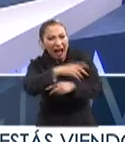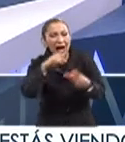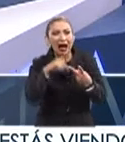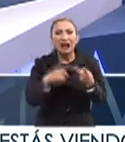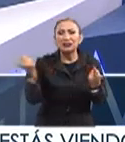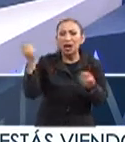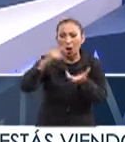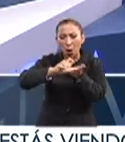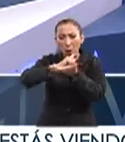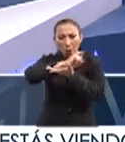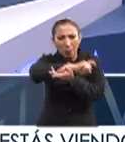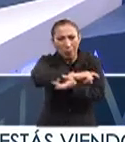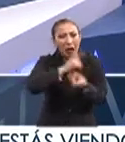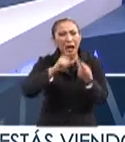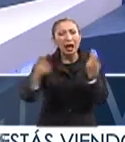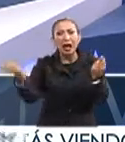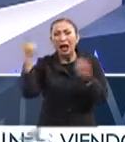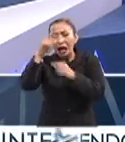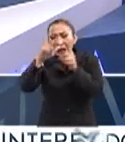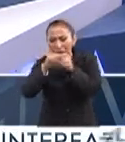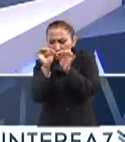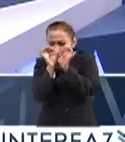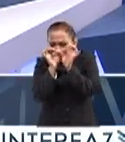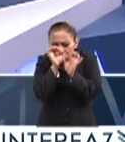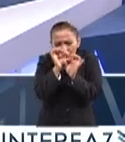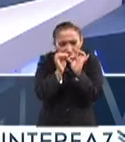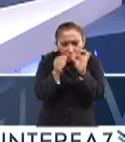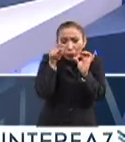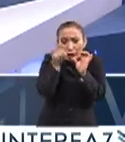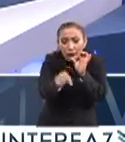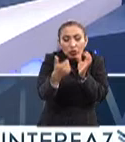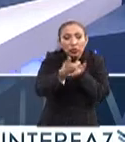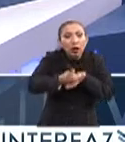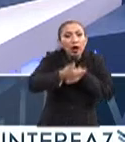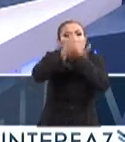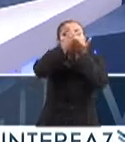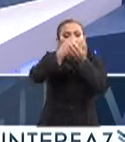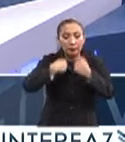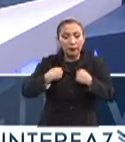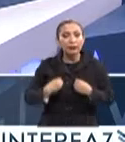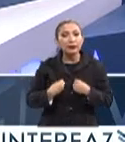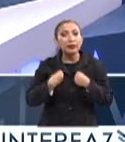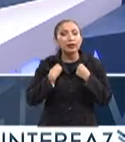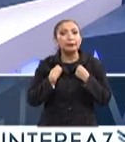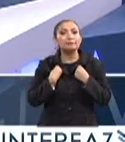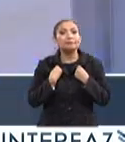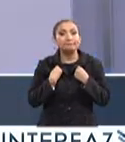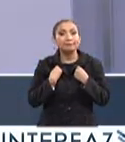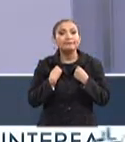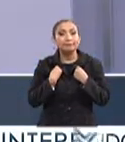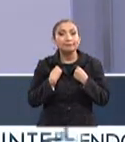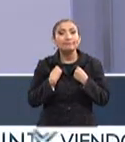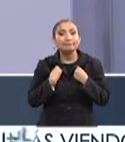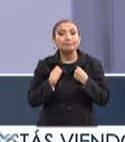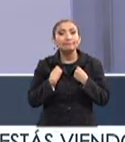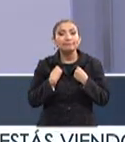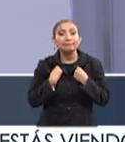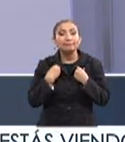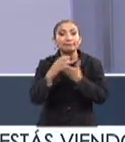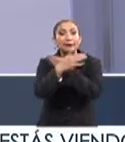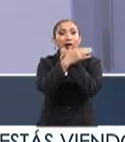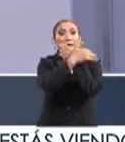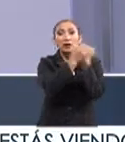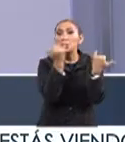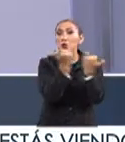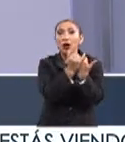de lombrices, hablo de microorganismos, claro, desde lo más pequeño, va a determinar tu posibilidad de supervivencia. El aleteo de la mariposa,